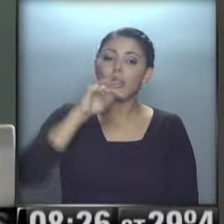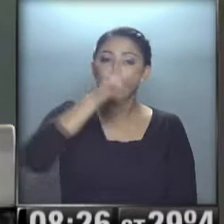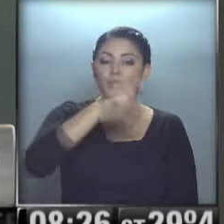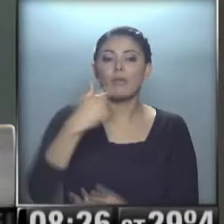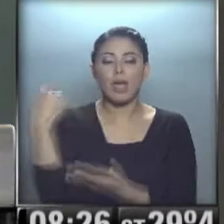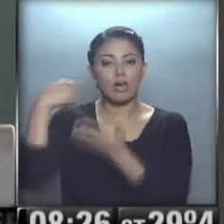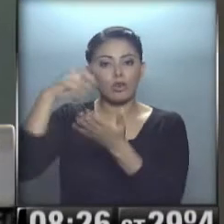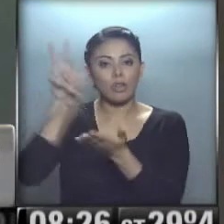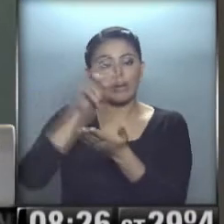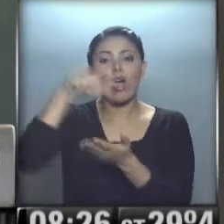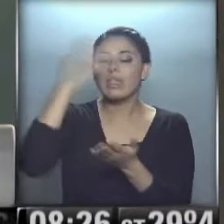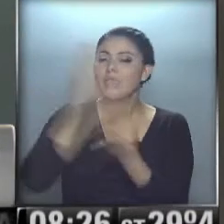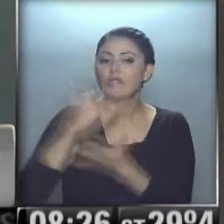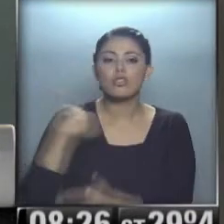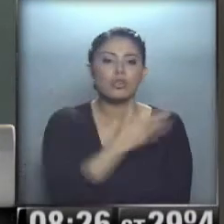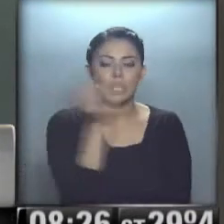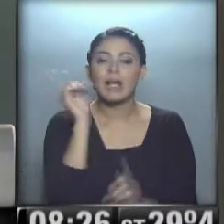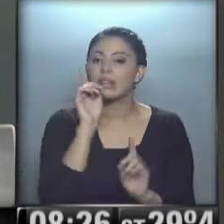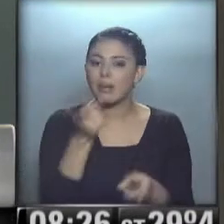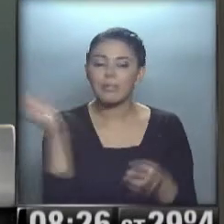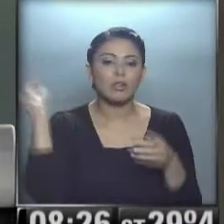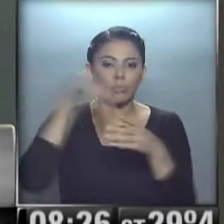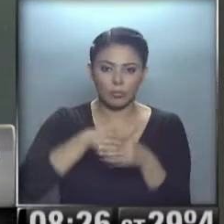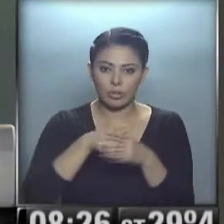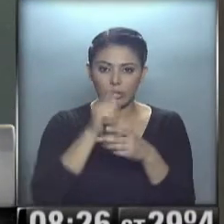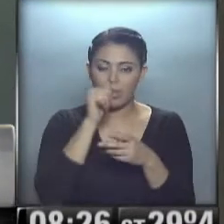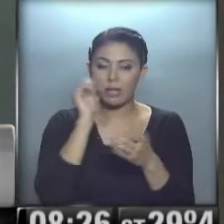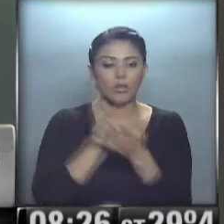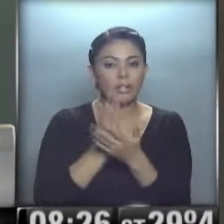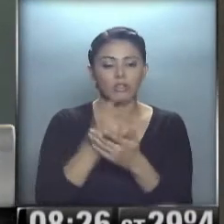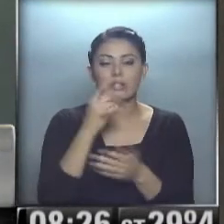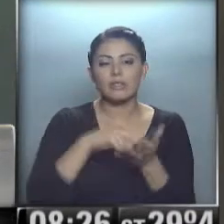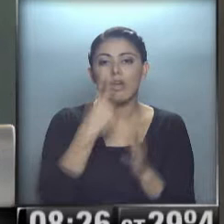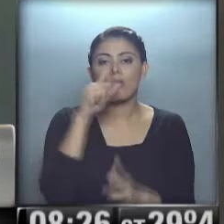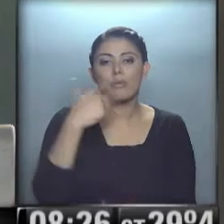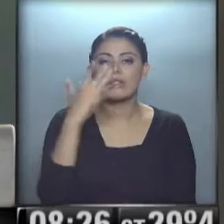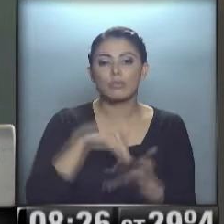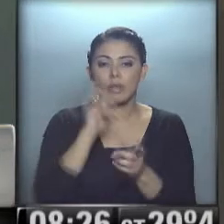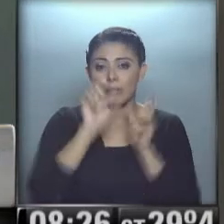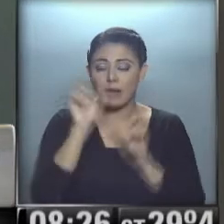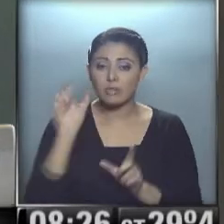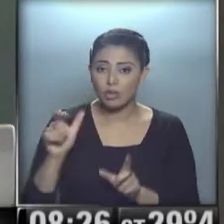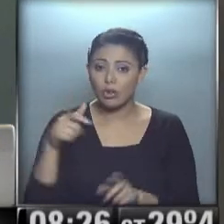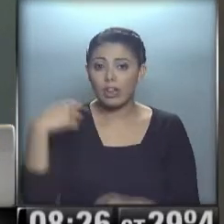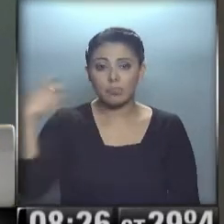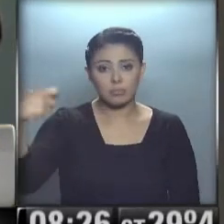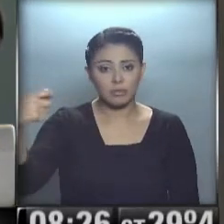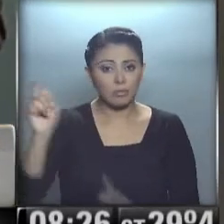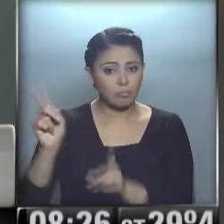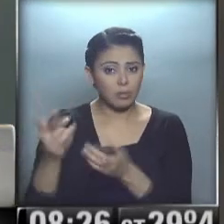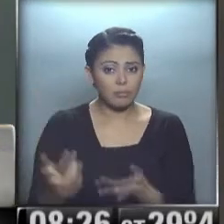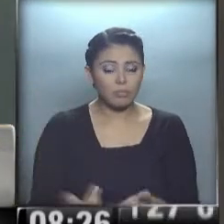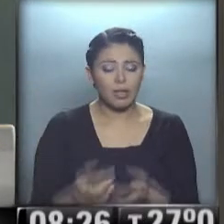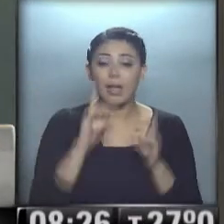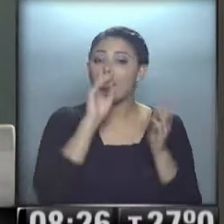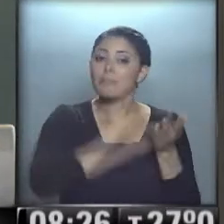Hoy es un derecho social incorporado al sistema de seguridad social e implica prácticamente 1,5 millones de personas que están con pensiones no contributivas. A